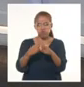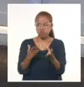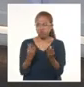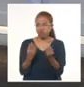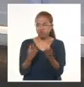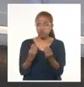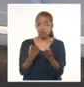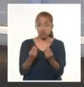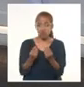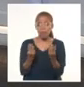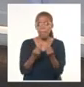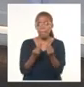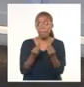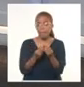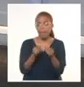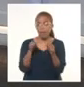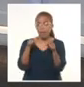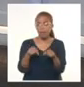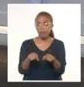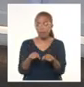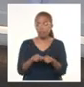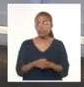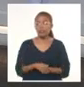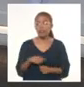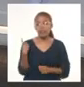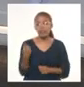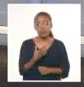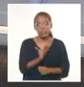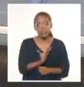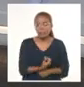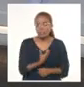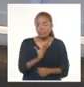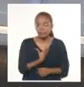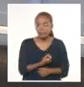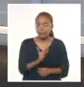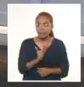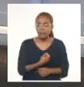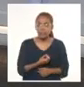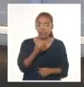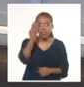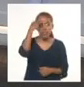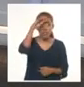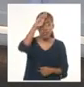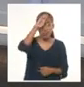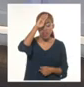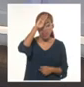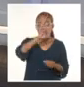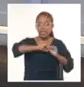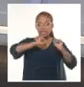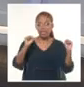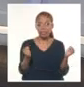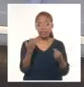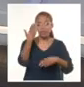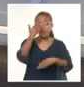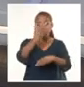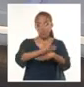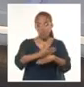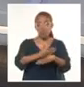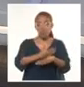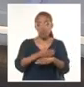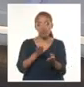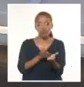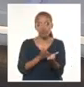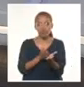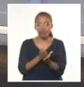con este comentarista cuánto hemos sufrido en cada casa cubana el recrudecimiento del bloqueo que ha sido